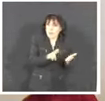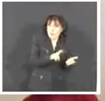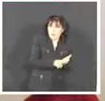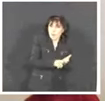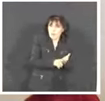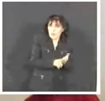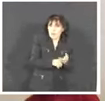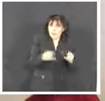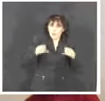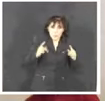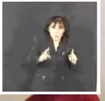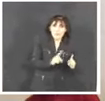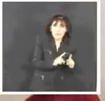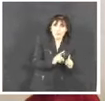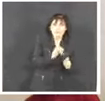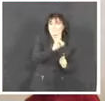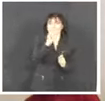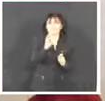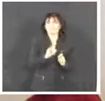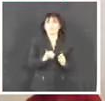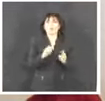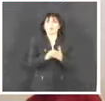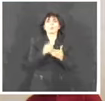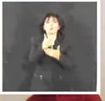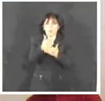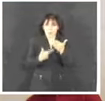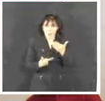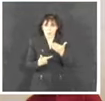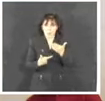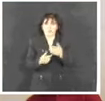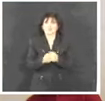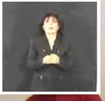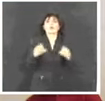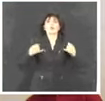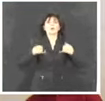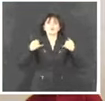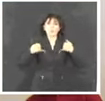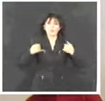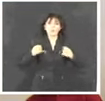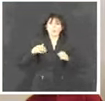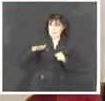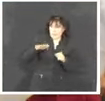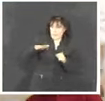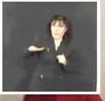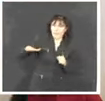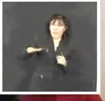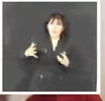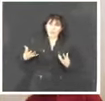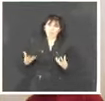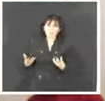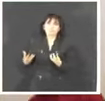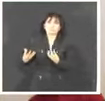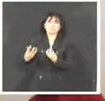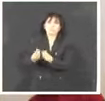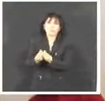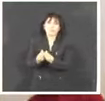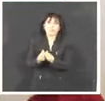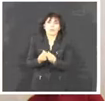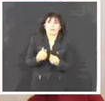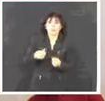programa que se llamó Jóvenes Unen al Barrio. en donde sacamos cerca de 11,000